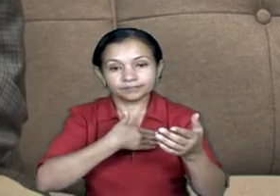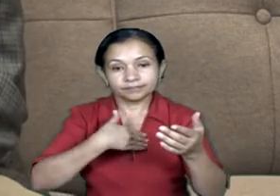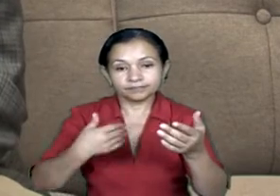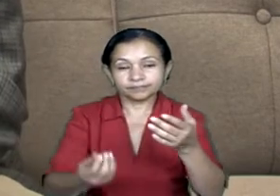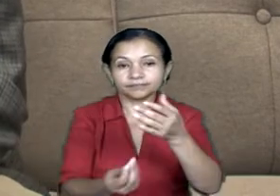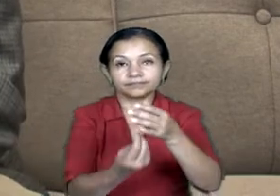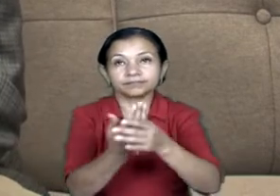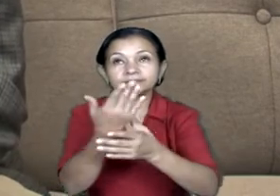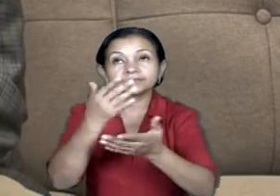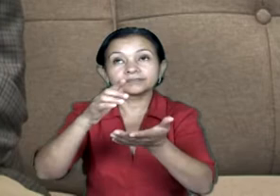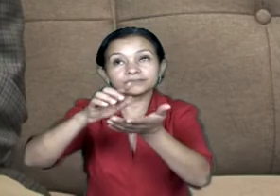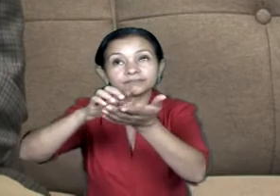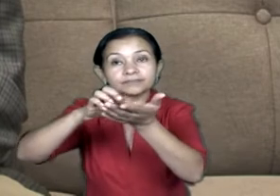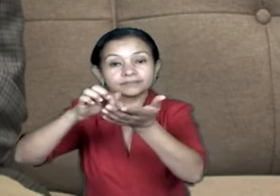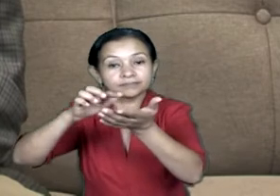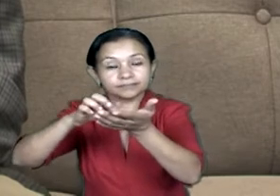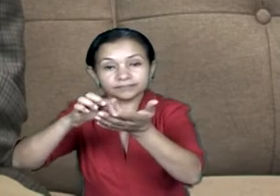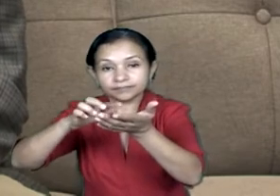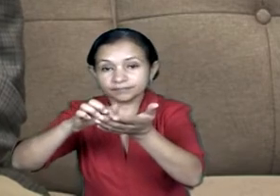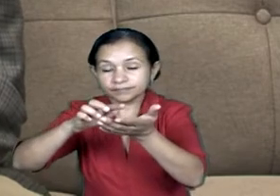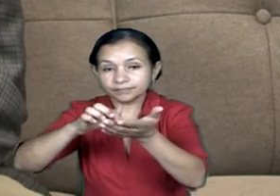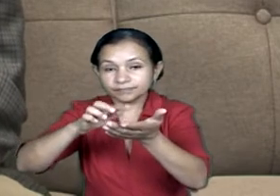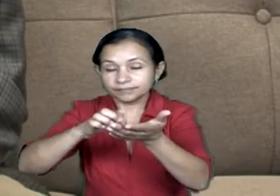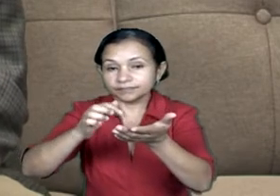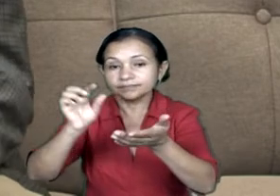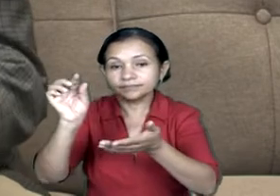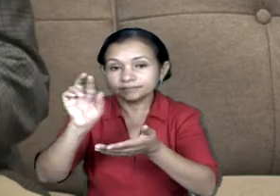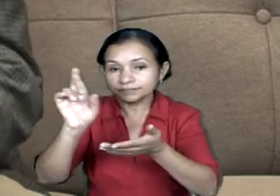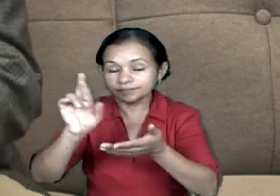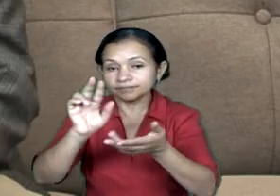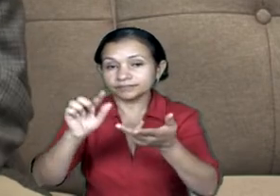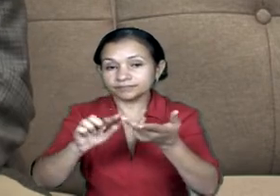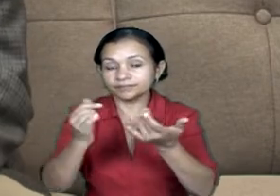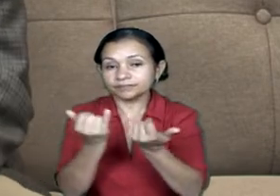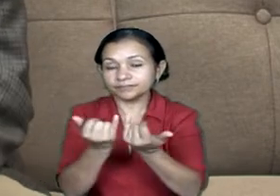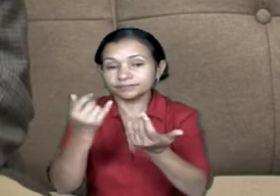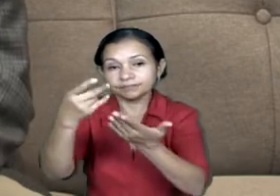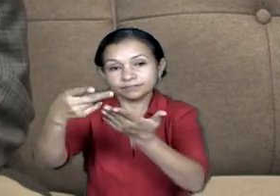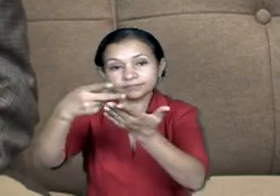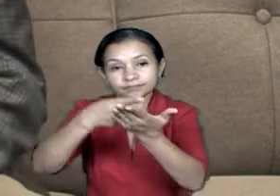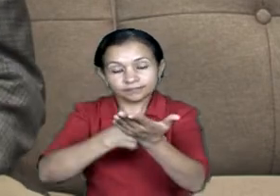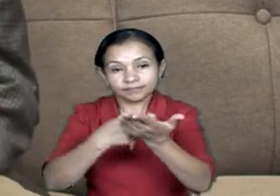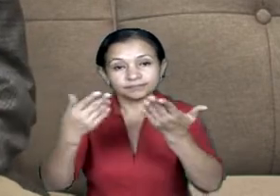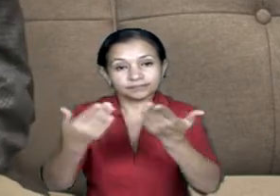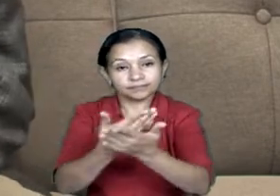de arroz y también de frijol. Y aparte, 2 proyectos